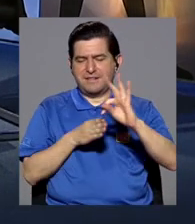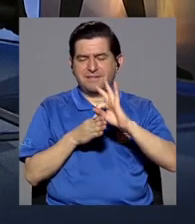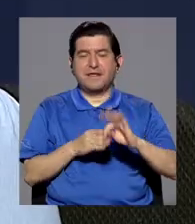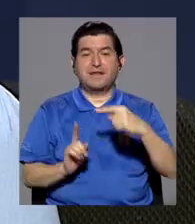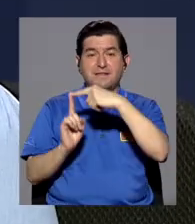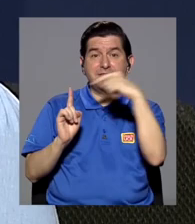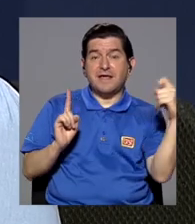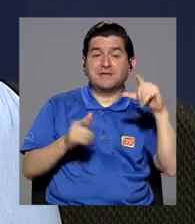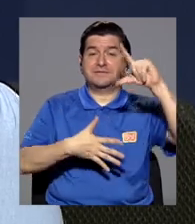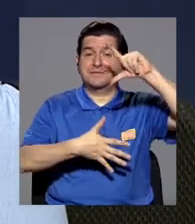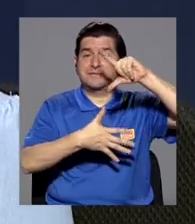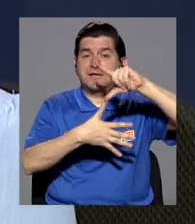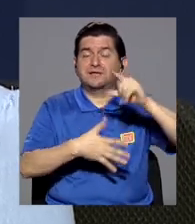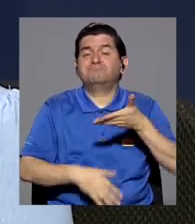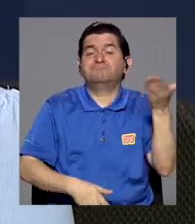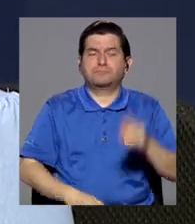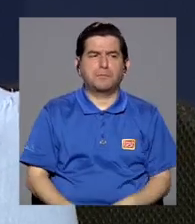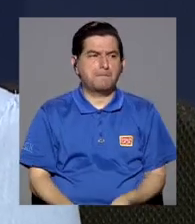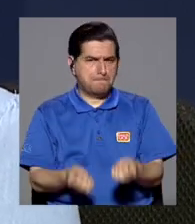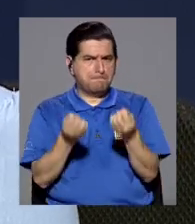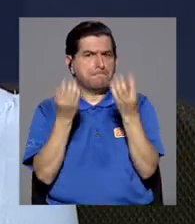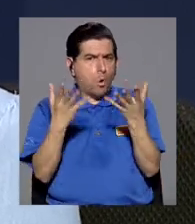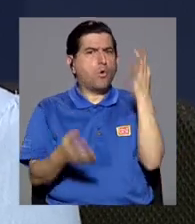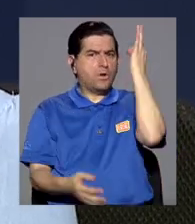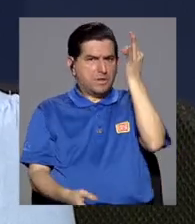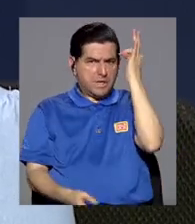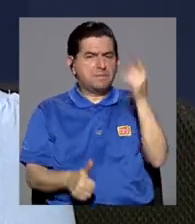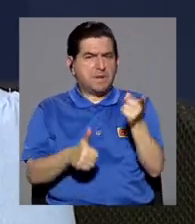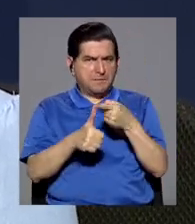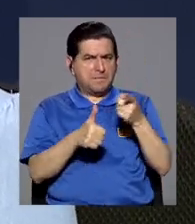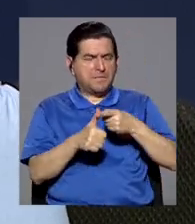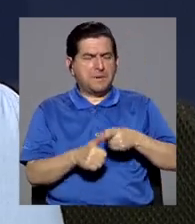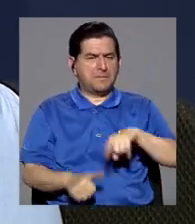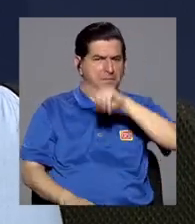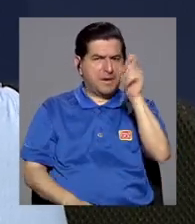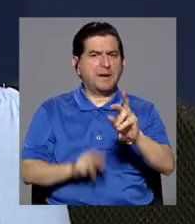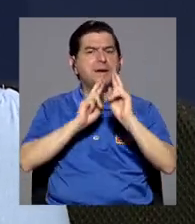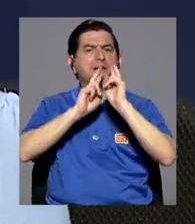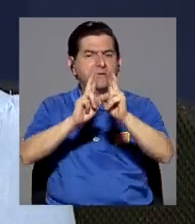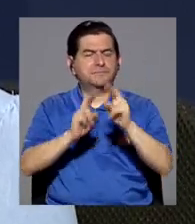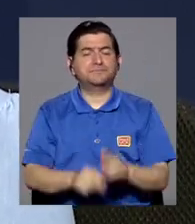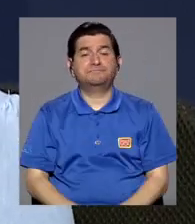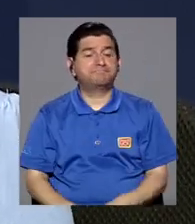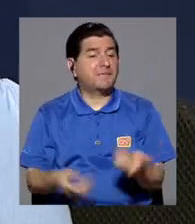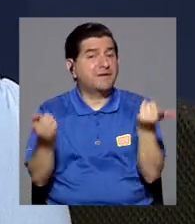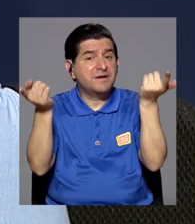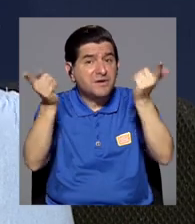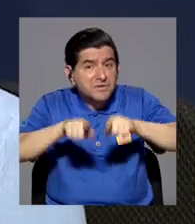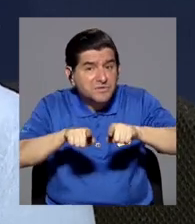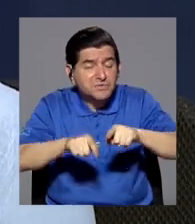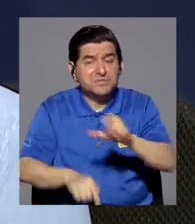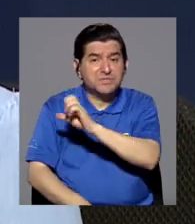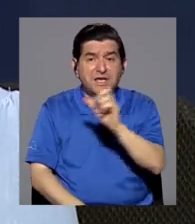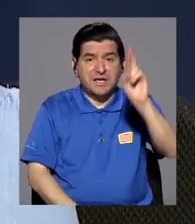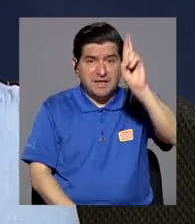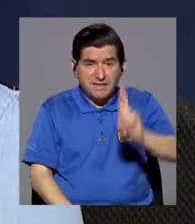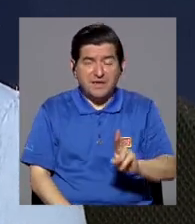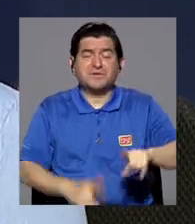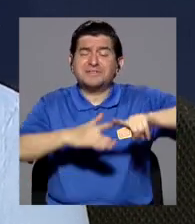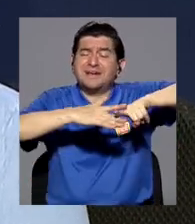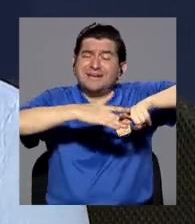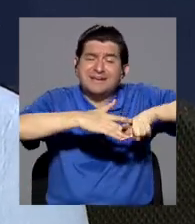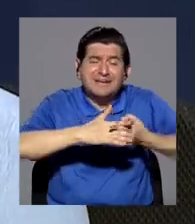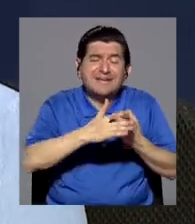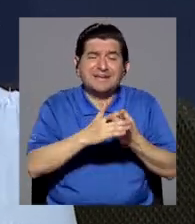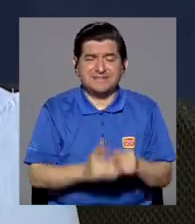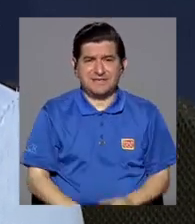ok bueno hay mucha teoría para contestar tu primer pregunta que tal vez lo que pasa en qué cosa es que en costa rica estamos